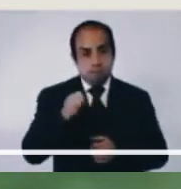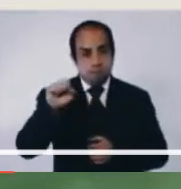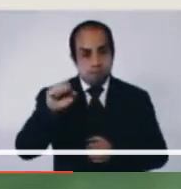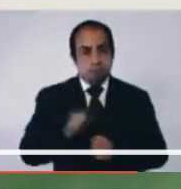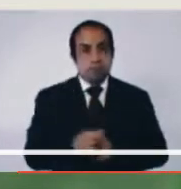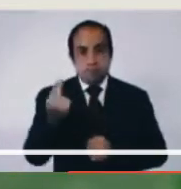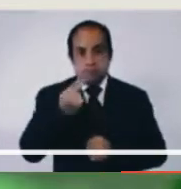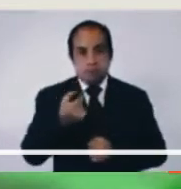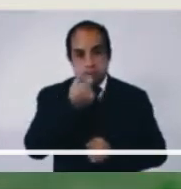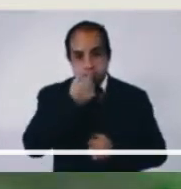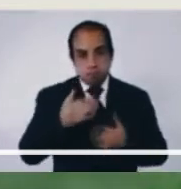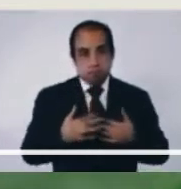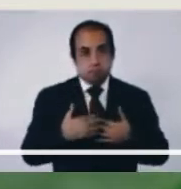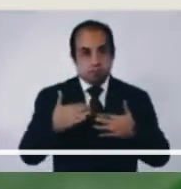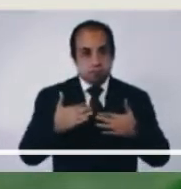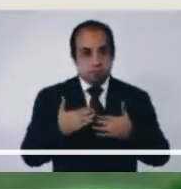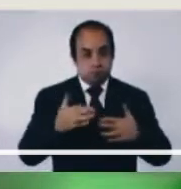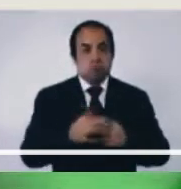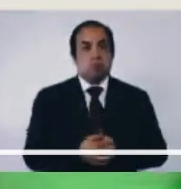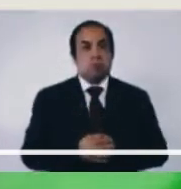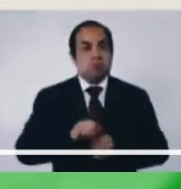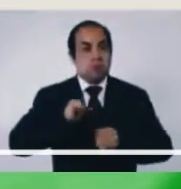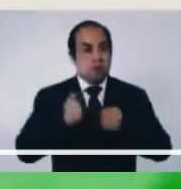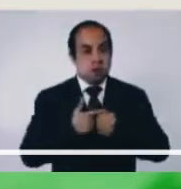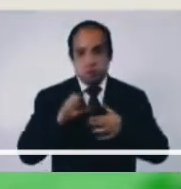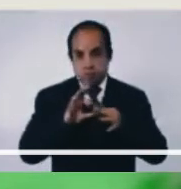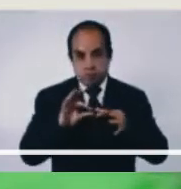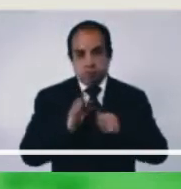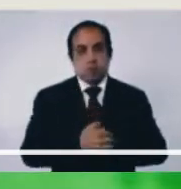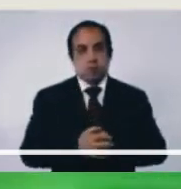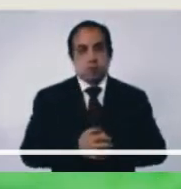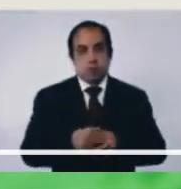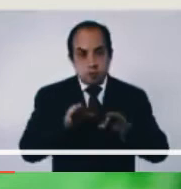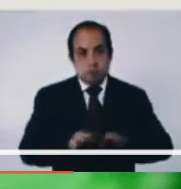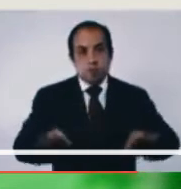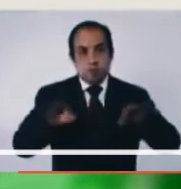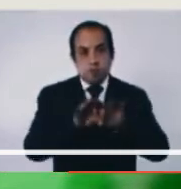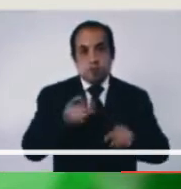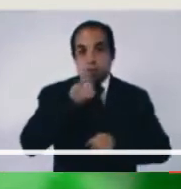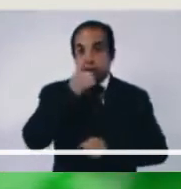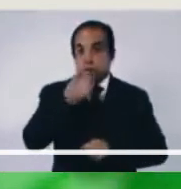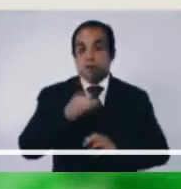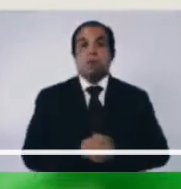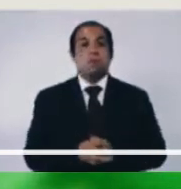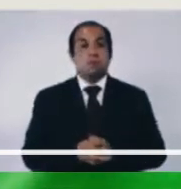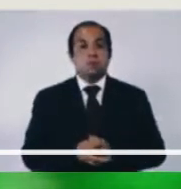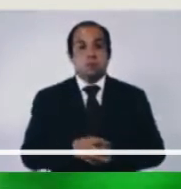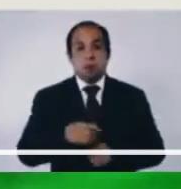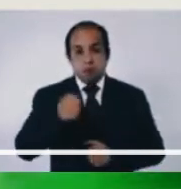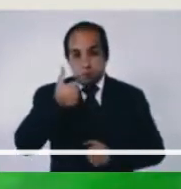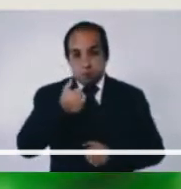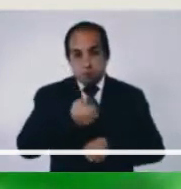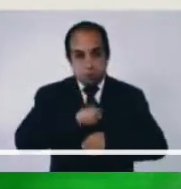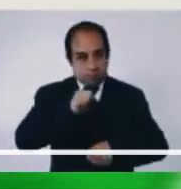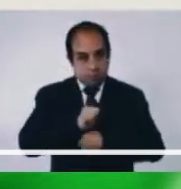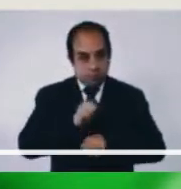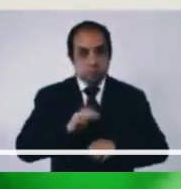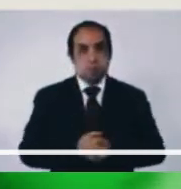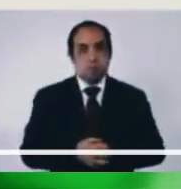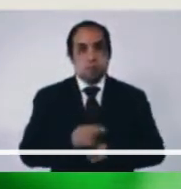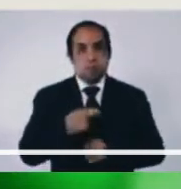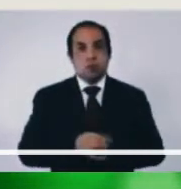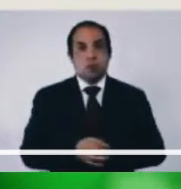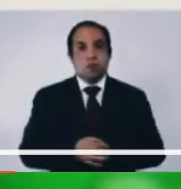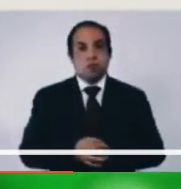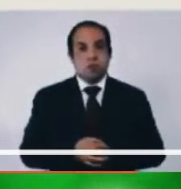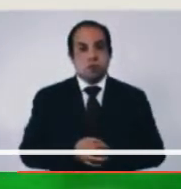1.660 requieren uso de ventilación mecánica. Algo que no apunté, que creo que es importante anotar, es esta es la primera semana, cruzamos la línea